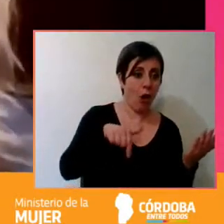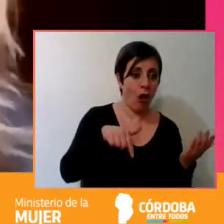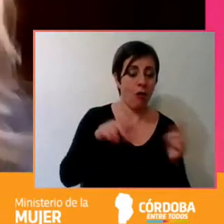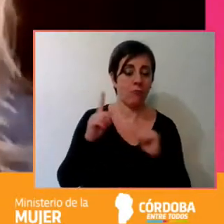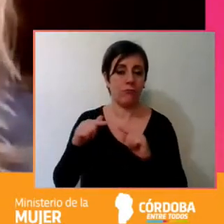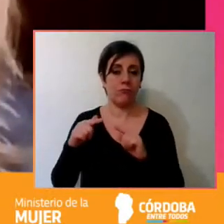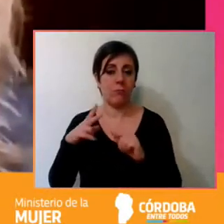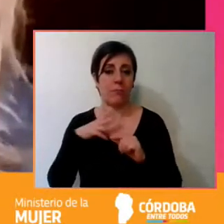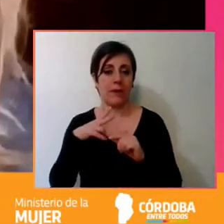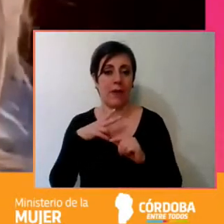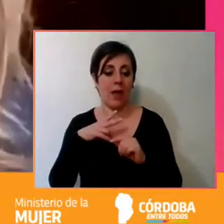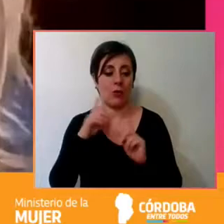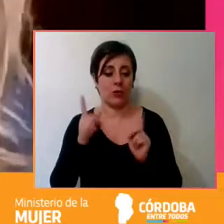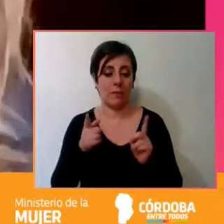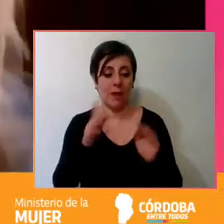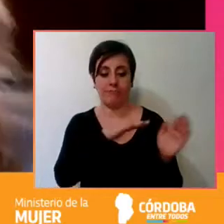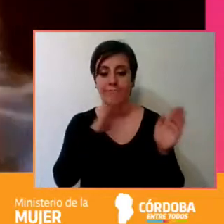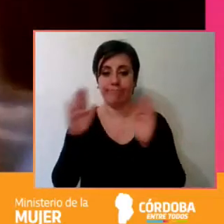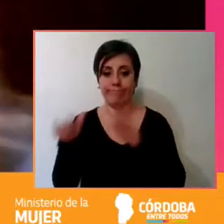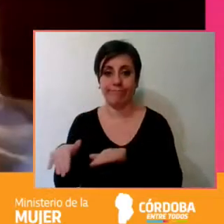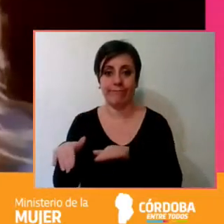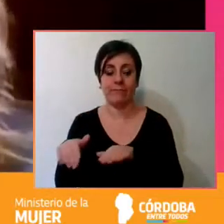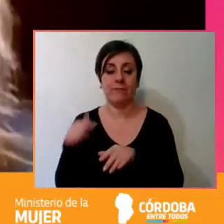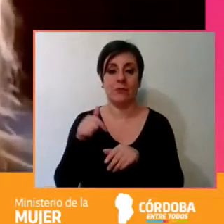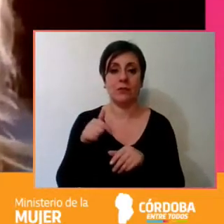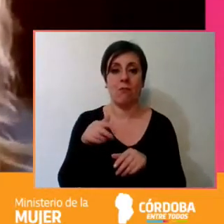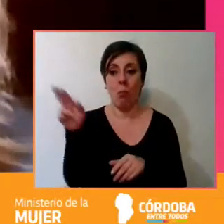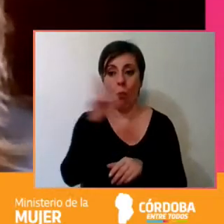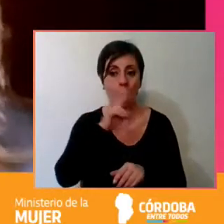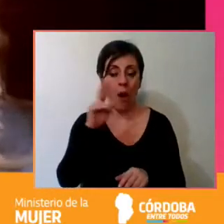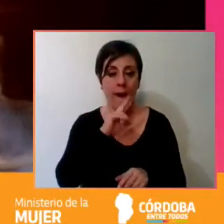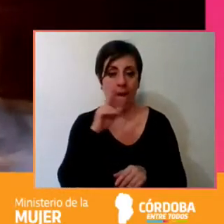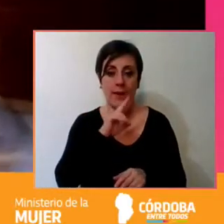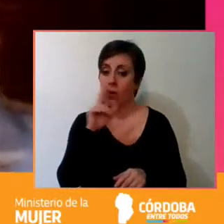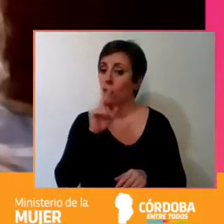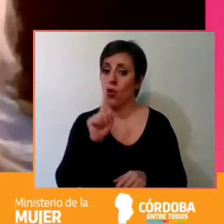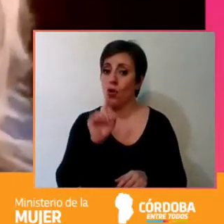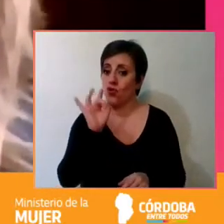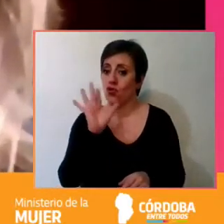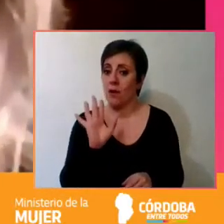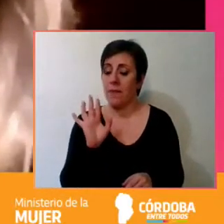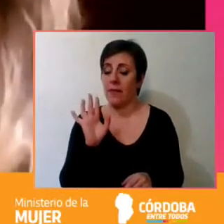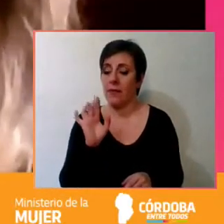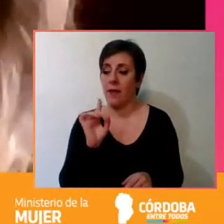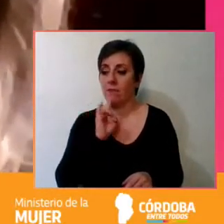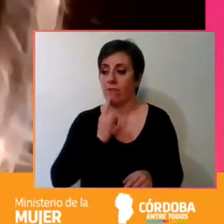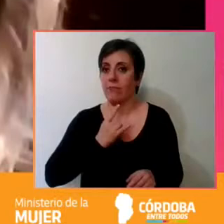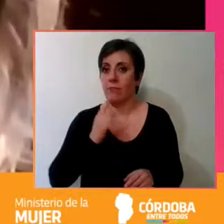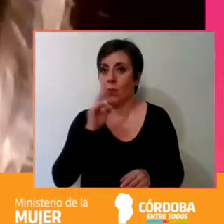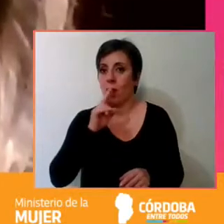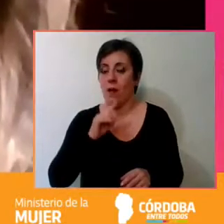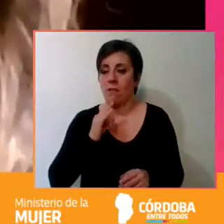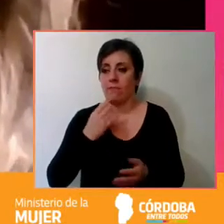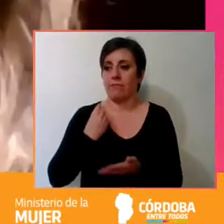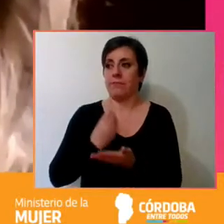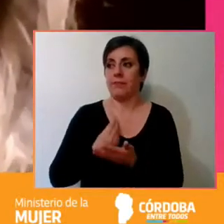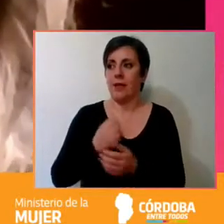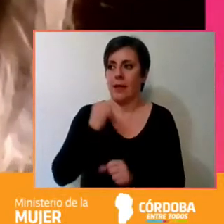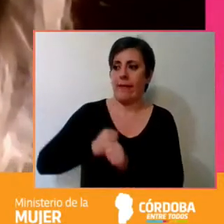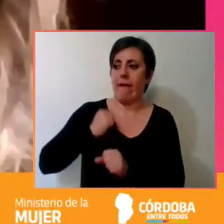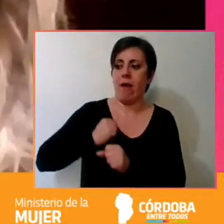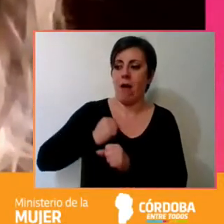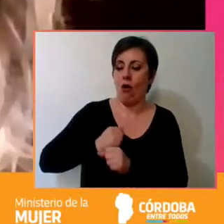ahora en el mundo de lo privado, y entonces ahora las mujeres no solamente estamos asumiendo lo que antes hacíamos, sino